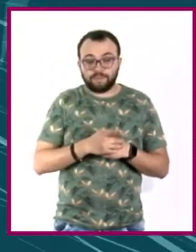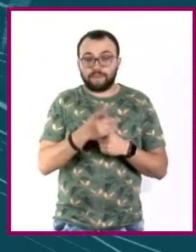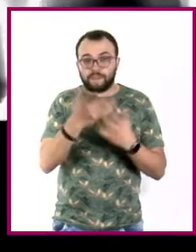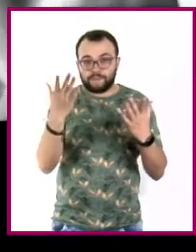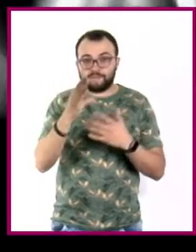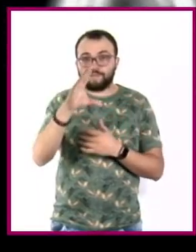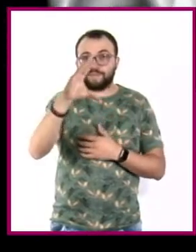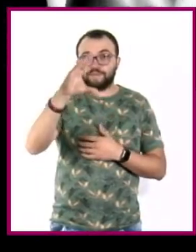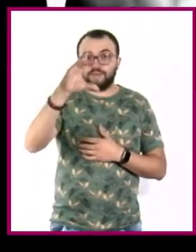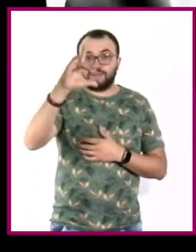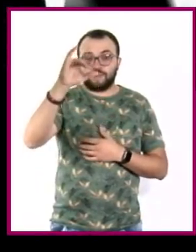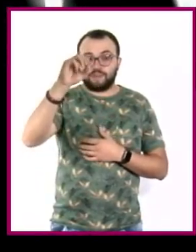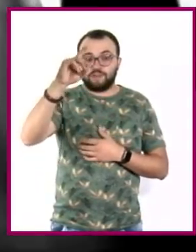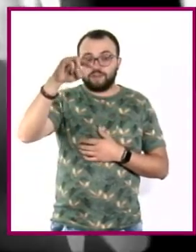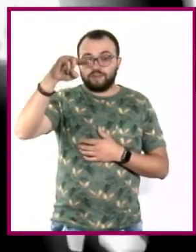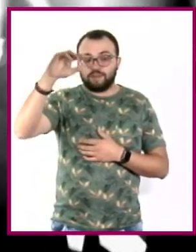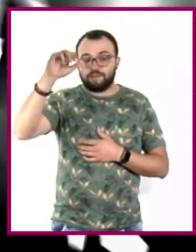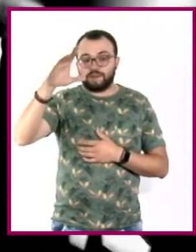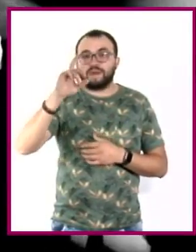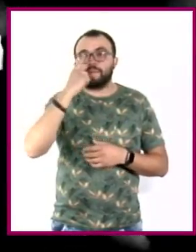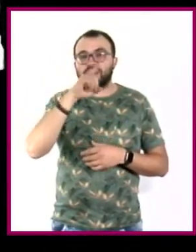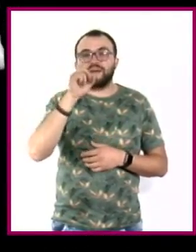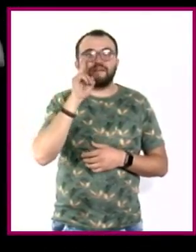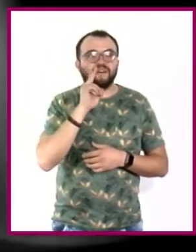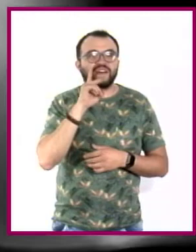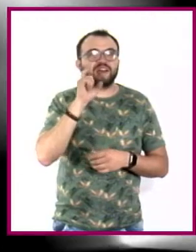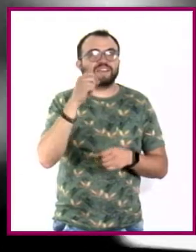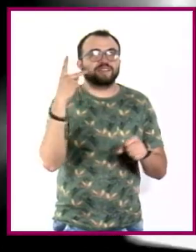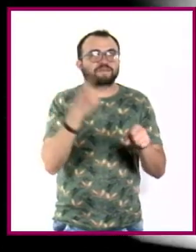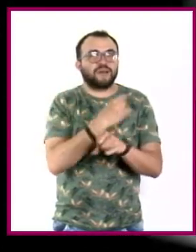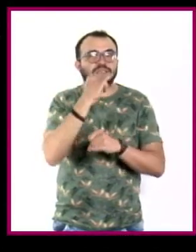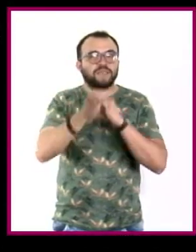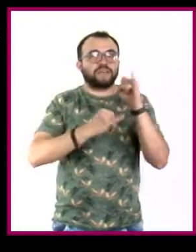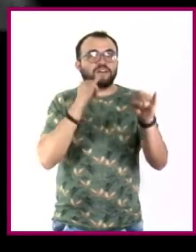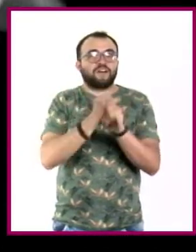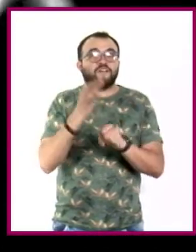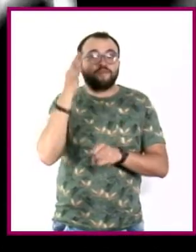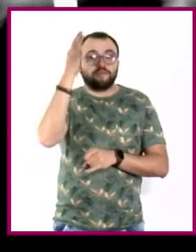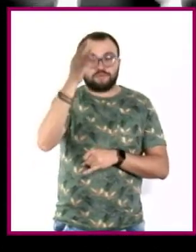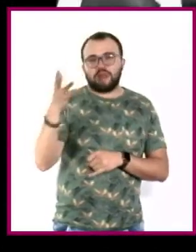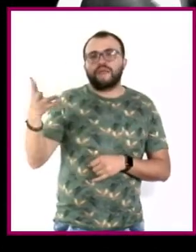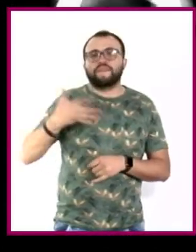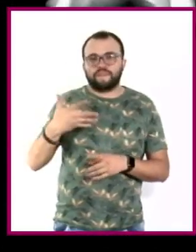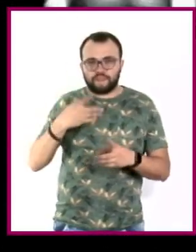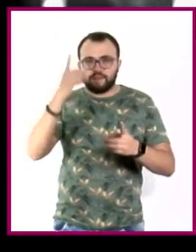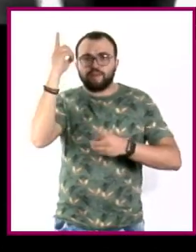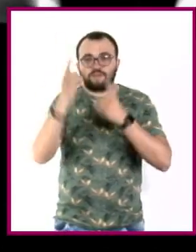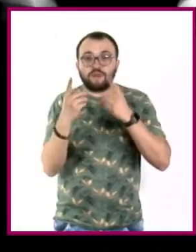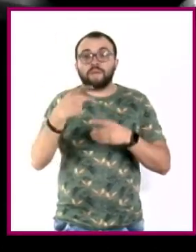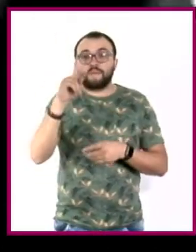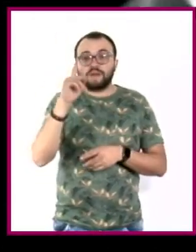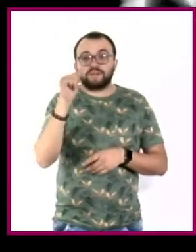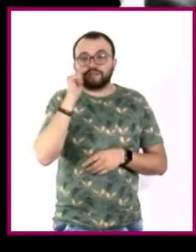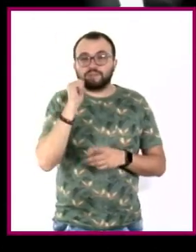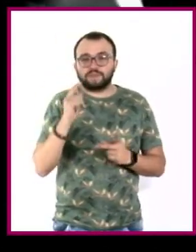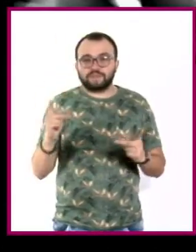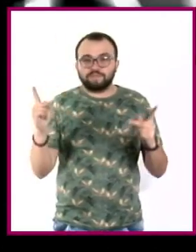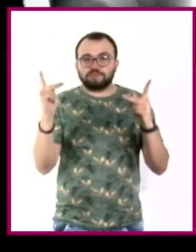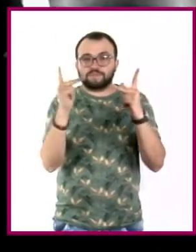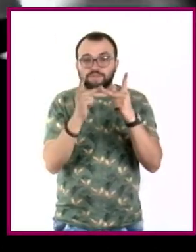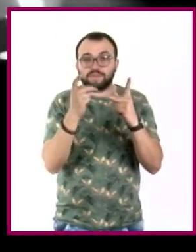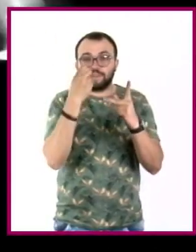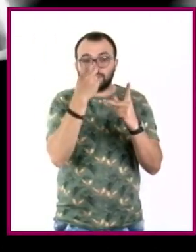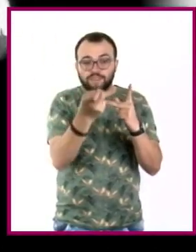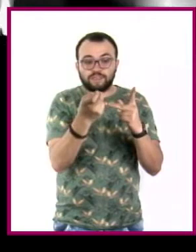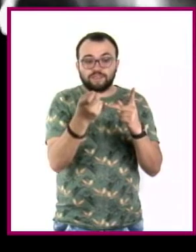cliodinámica para prever acontecimientos internacionales, y aunque tienen sus dudas, Ambos coinciden en que la cliodinámica